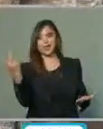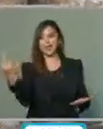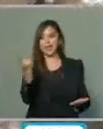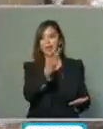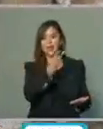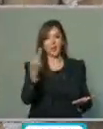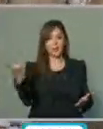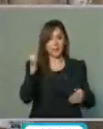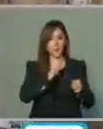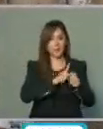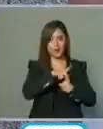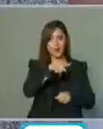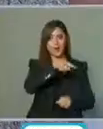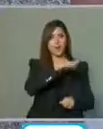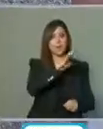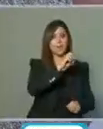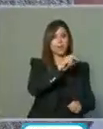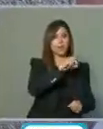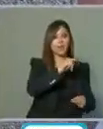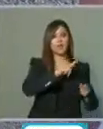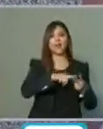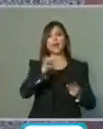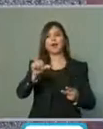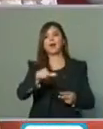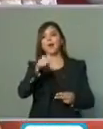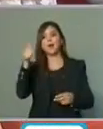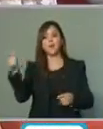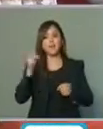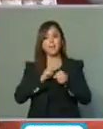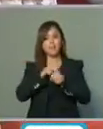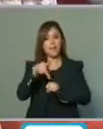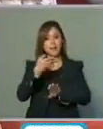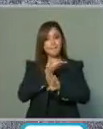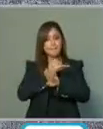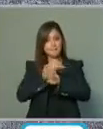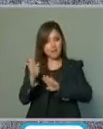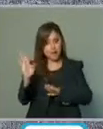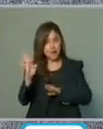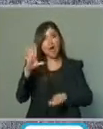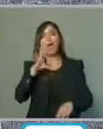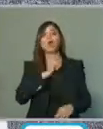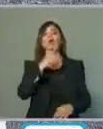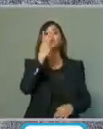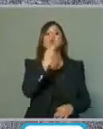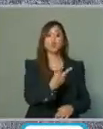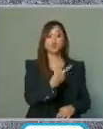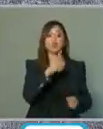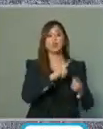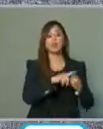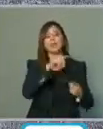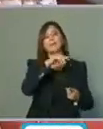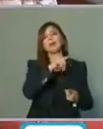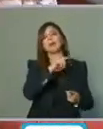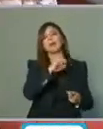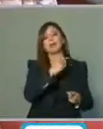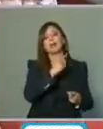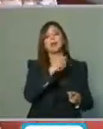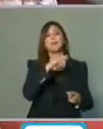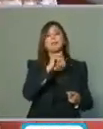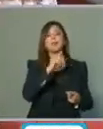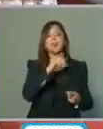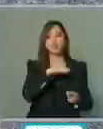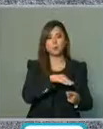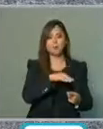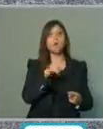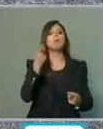bronceada. bronceadas y pieles un poco más blancas, ¿no? Más muy apiñonadas. Tenemos 2 tonos, que es el light y es el medium. Y